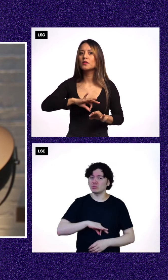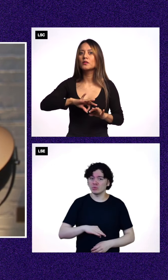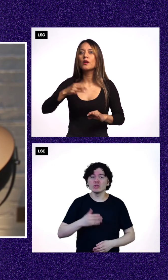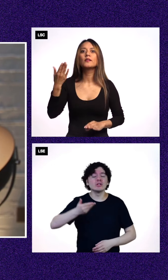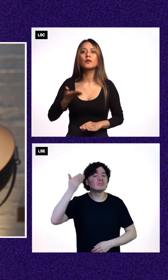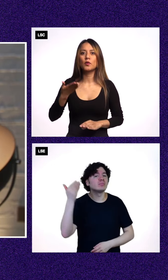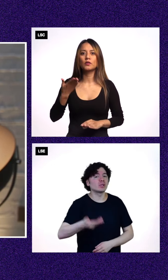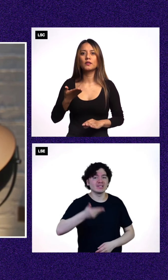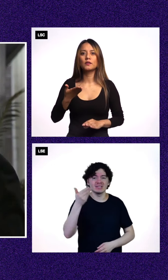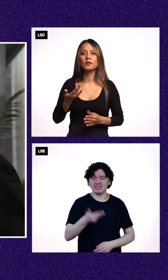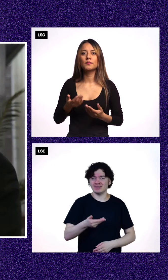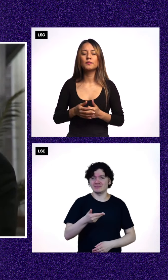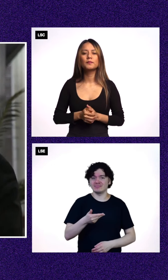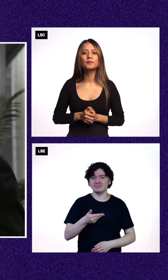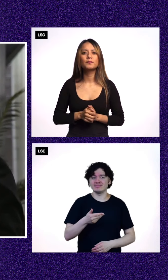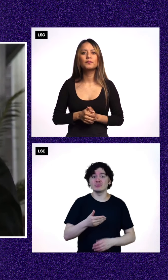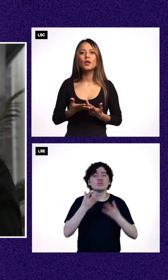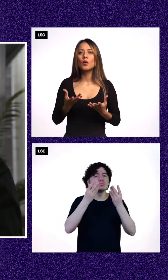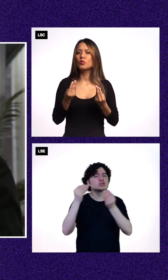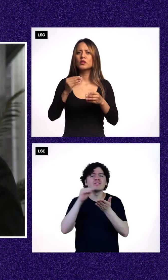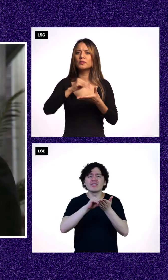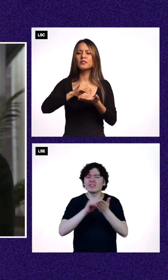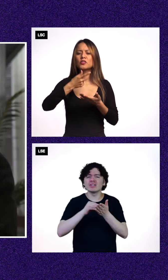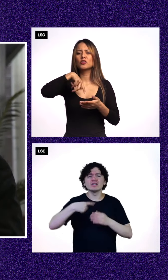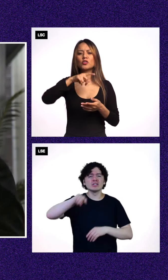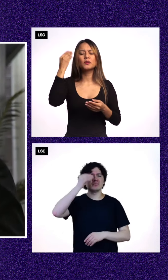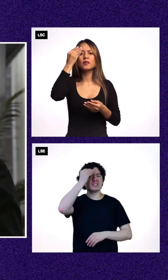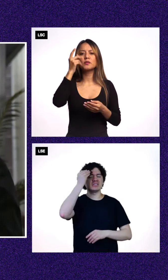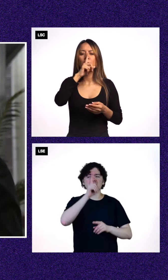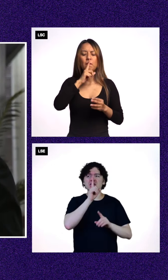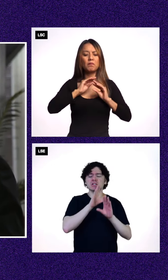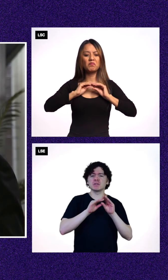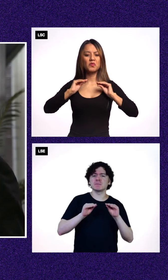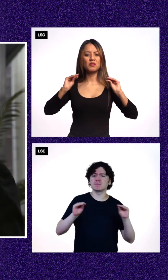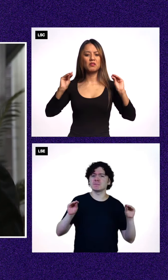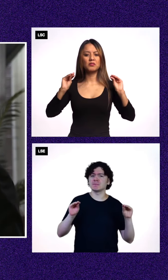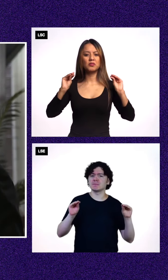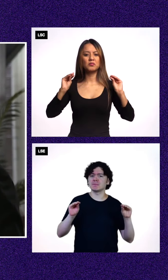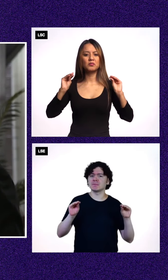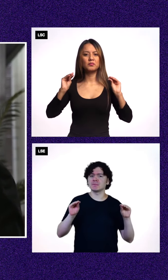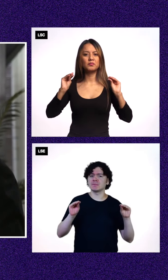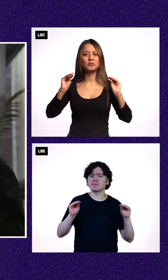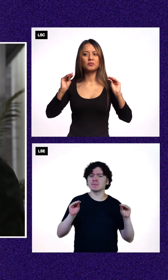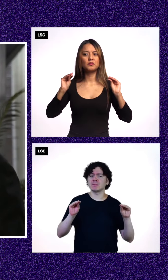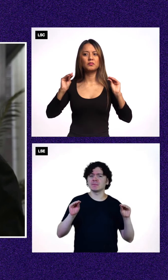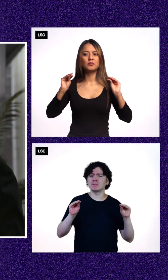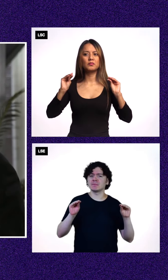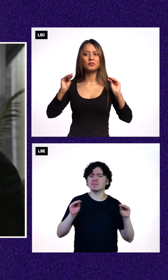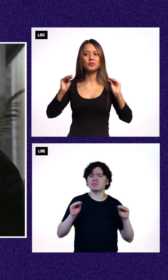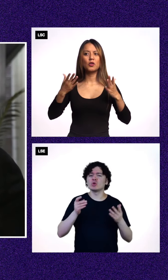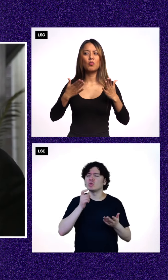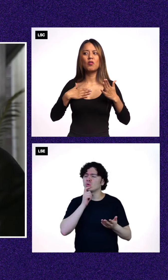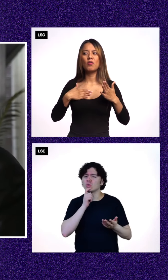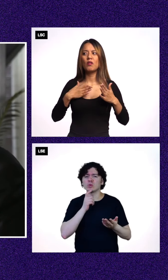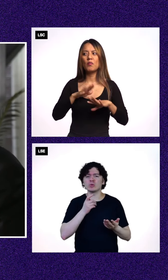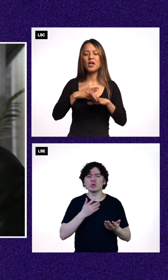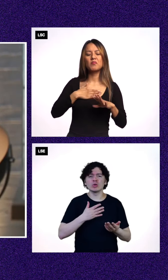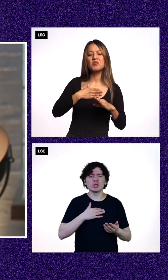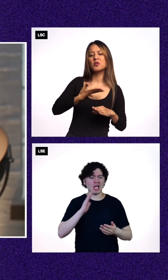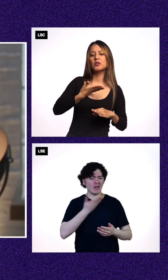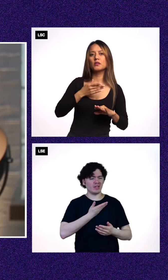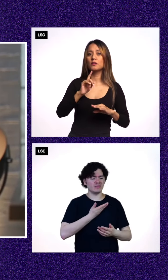arma. Creemos que el silencio simplemente significa que nadie está diciendo nada, pero hay ocasiones en las que